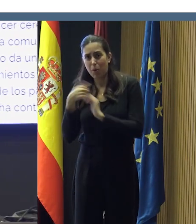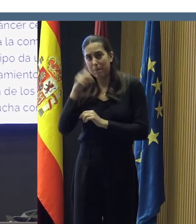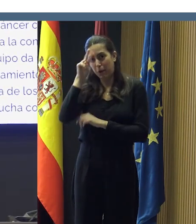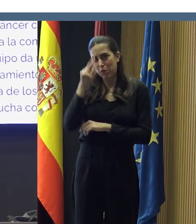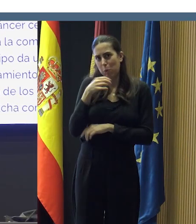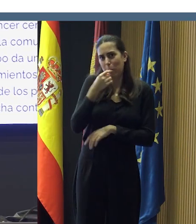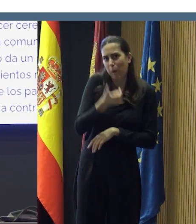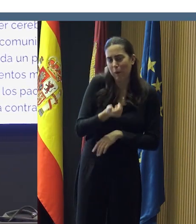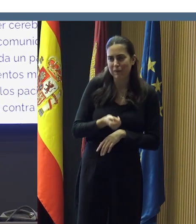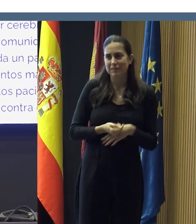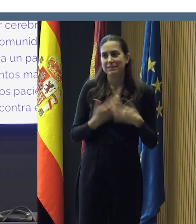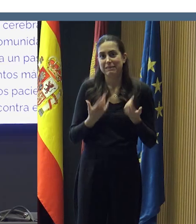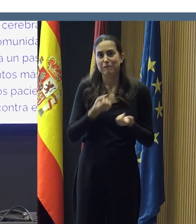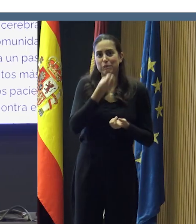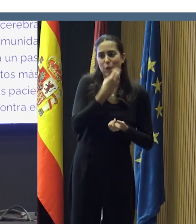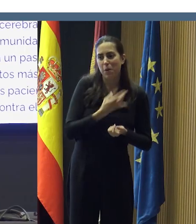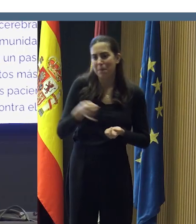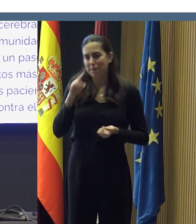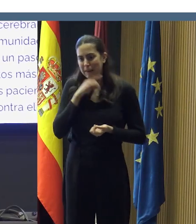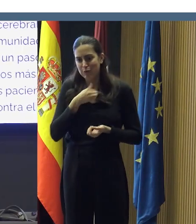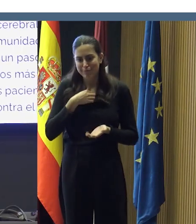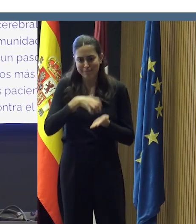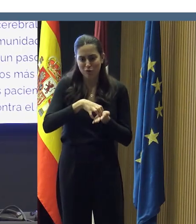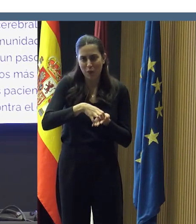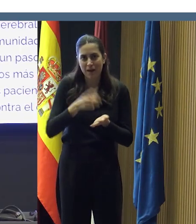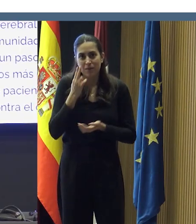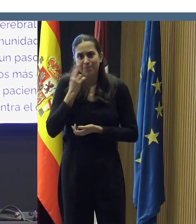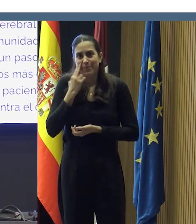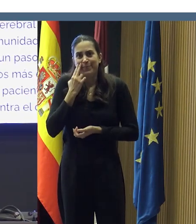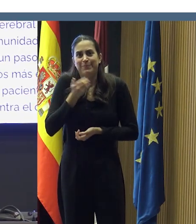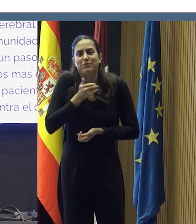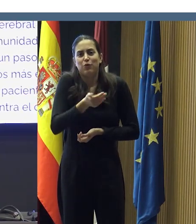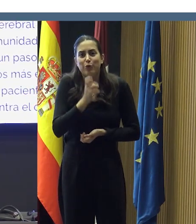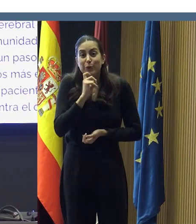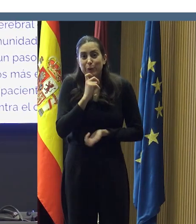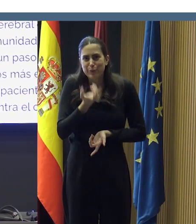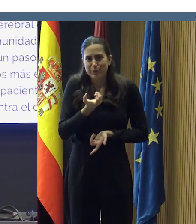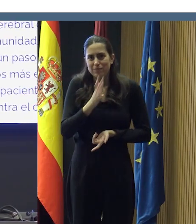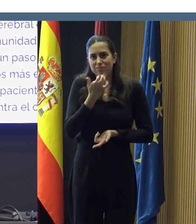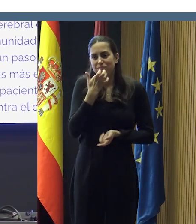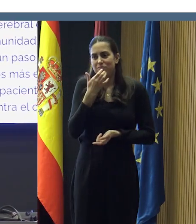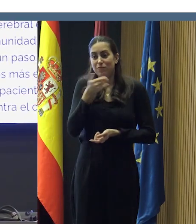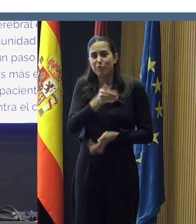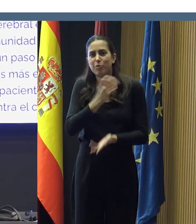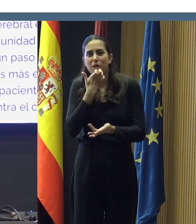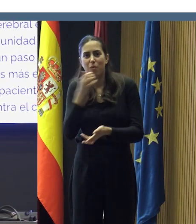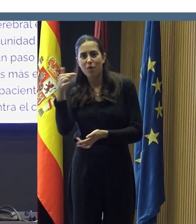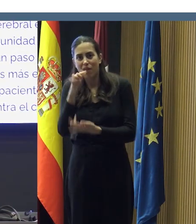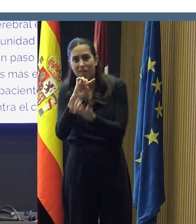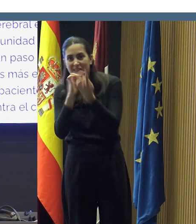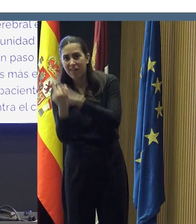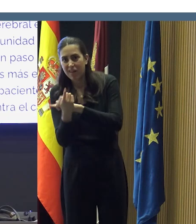Son buenos, Sí. pero te da un poco de miedo de que eso se pueden cambiar a malignos